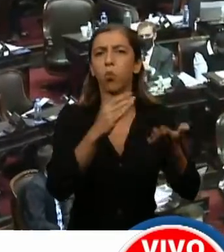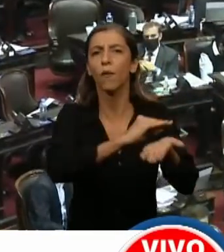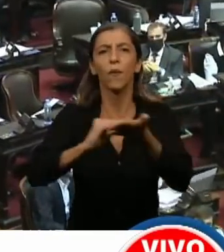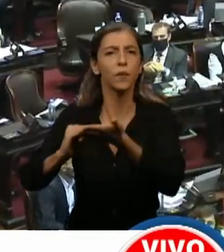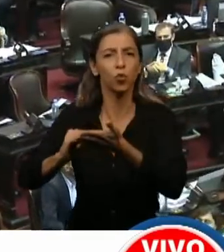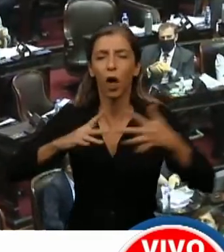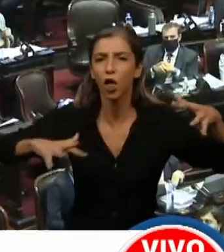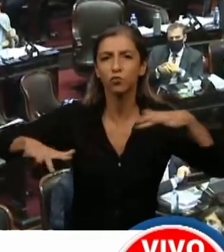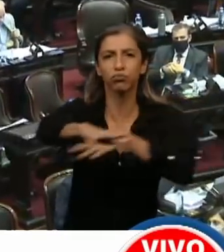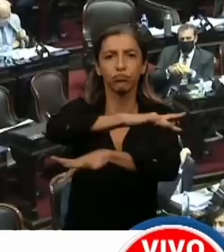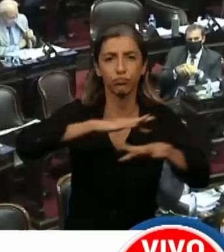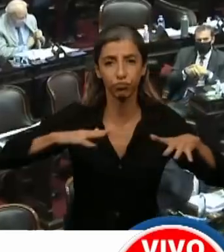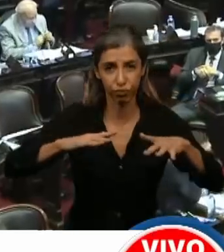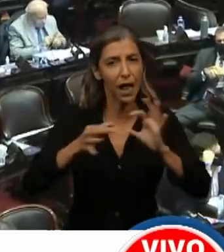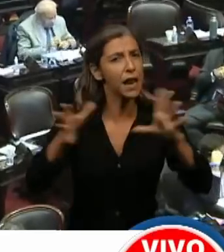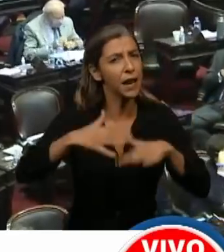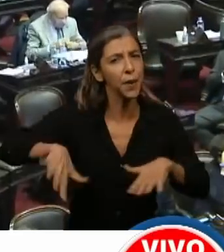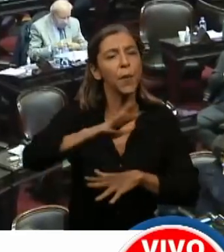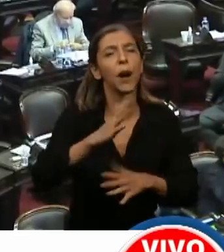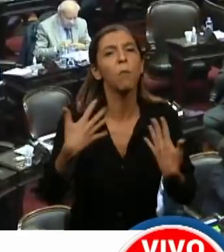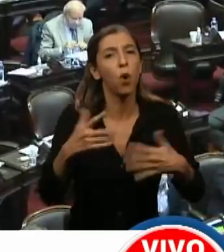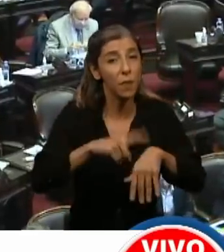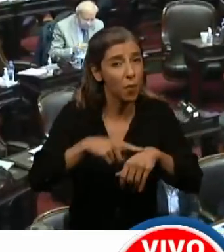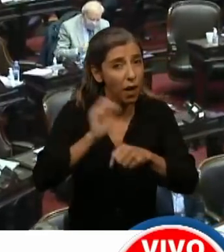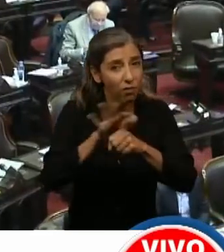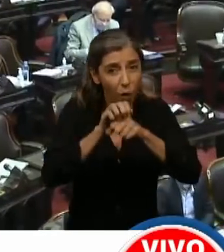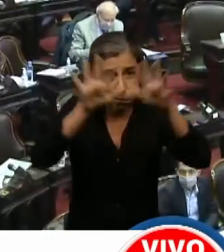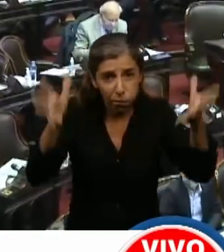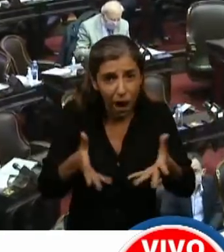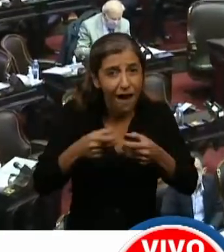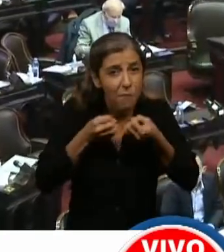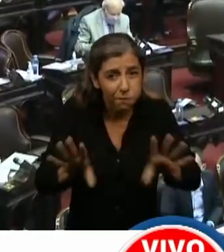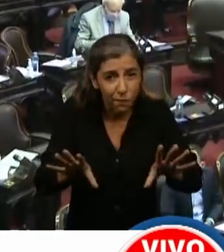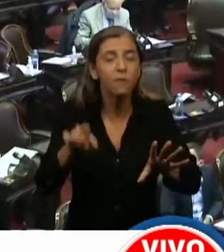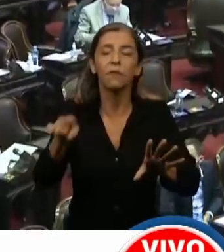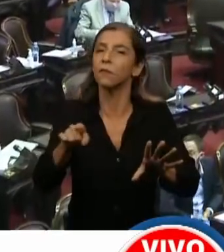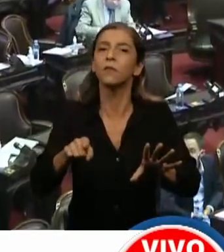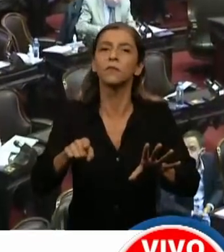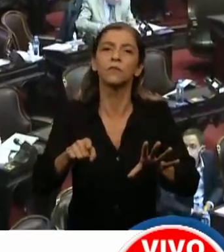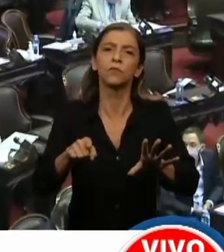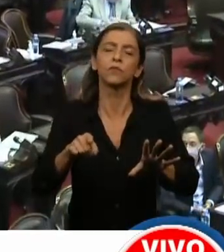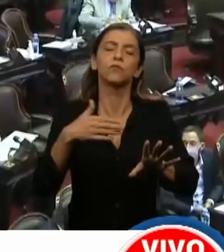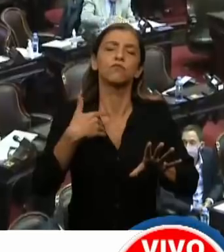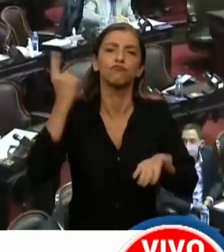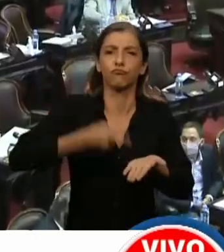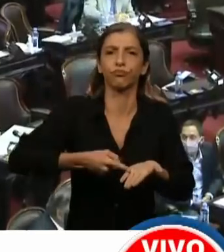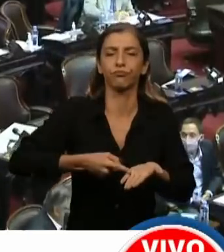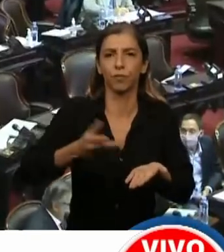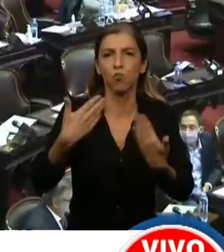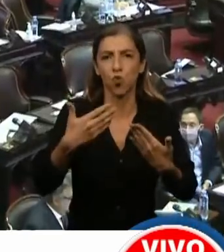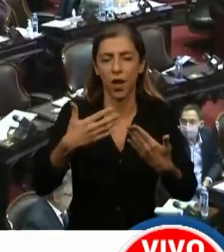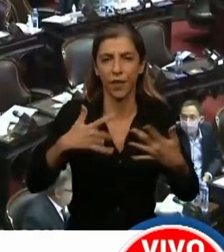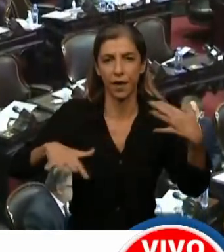nacionales cuando comenzó la pandemia. Y además desacató con